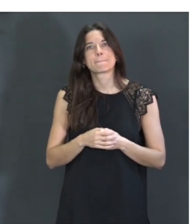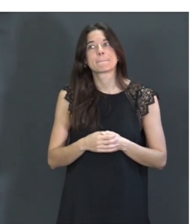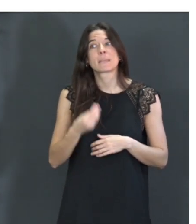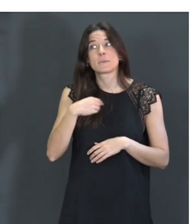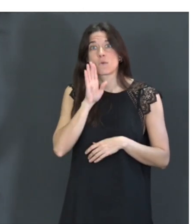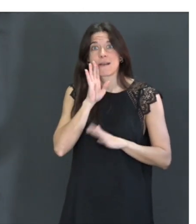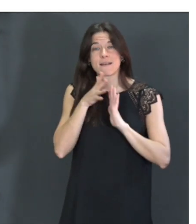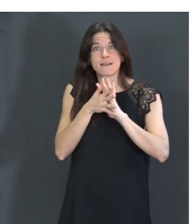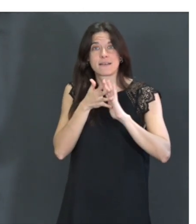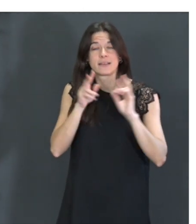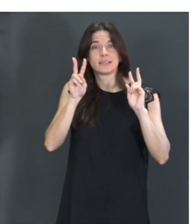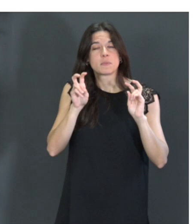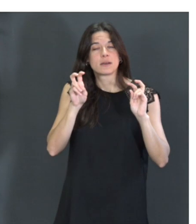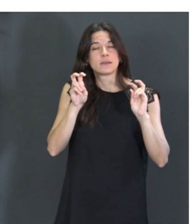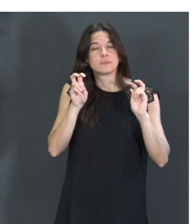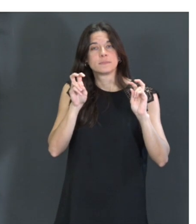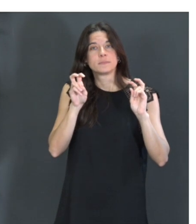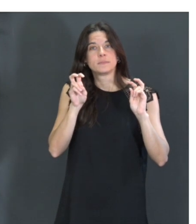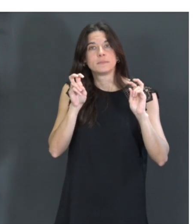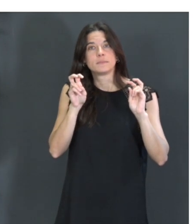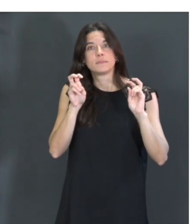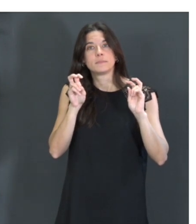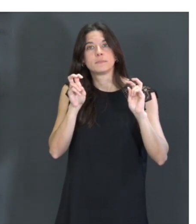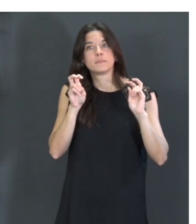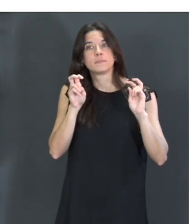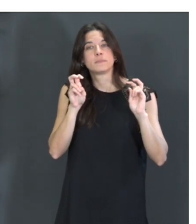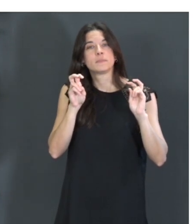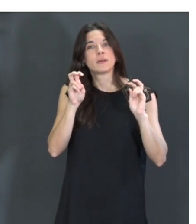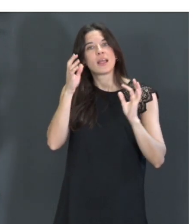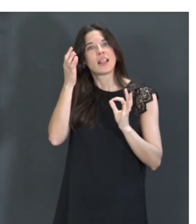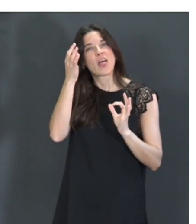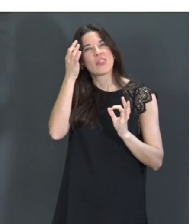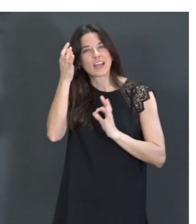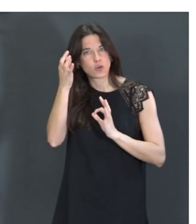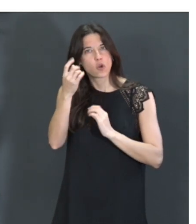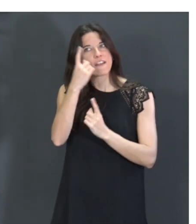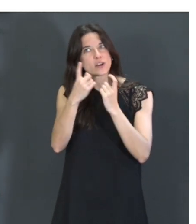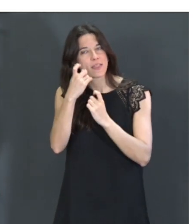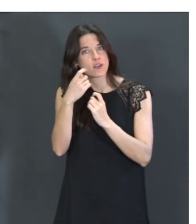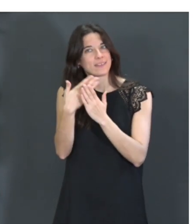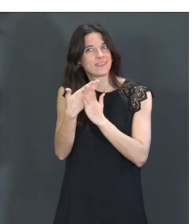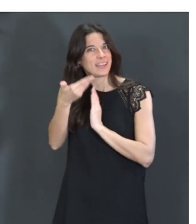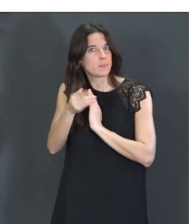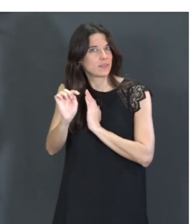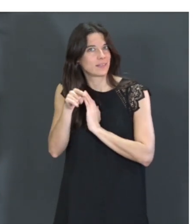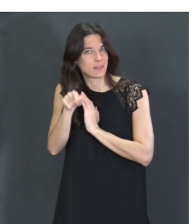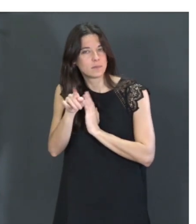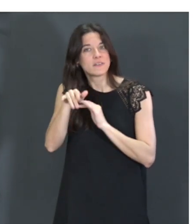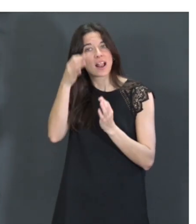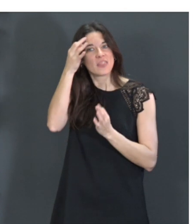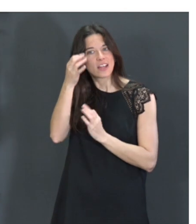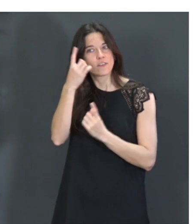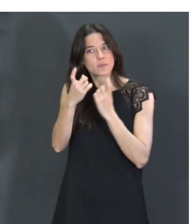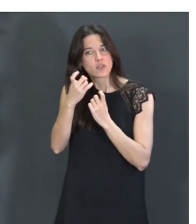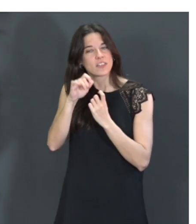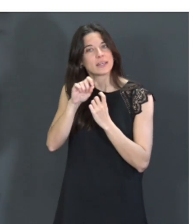hablamos mucho de que lo importante es el dato, ¿no? Tener esos datos, pero claro, con esos datos al final tienes que sacar pues información